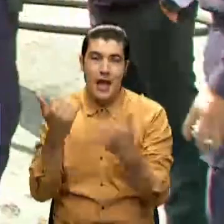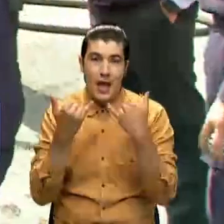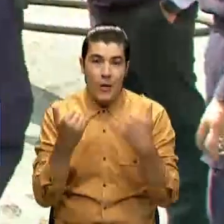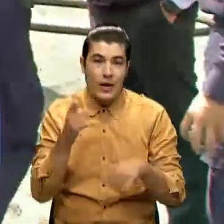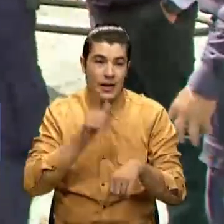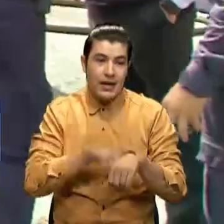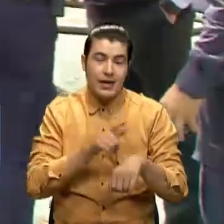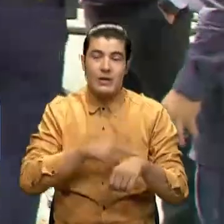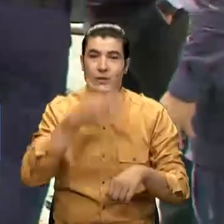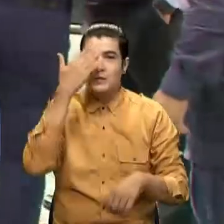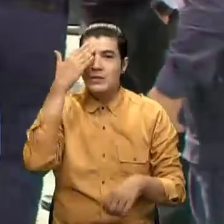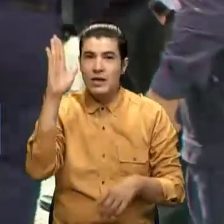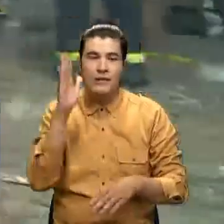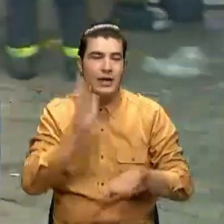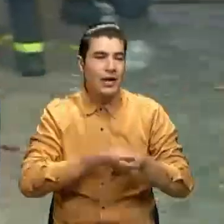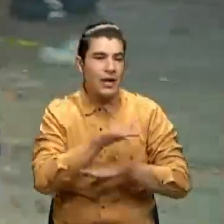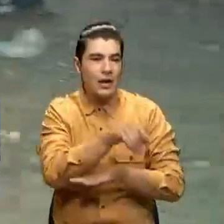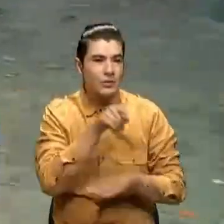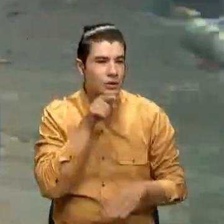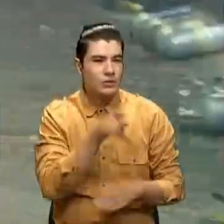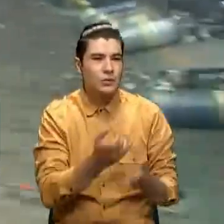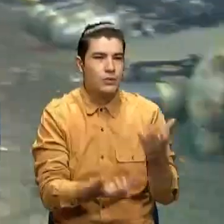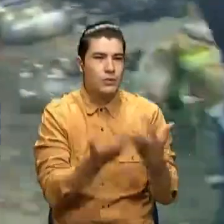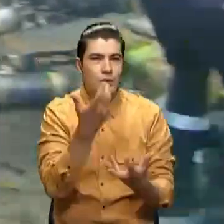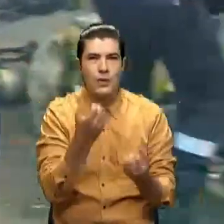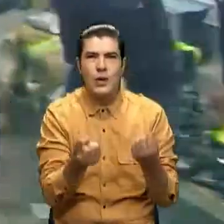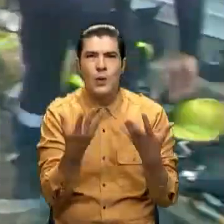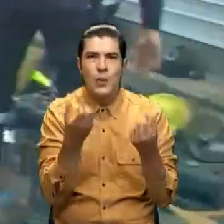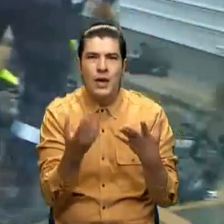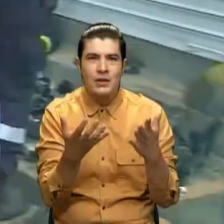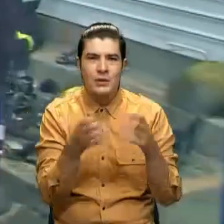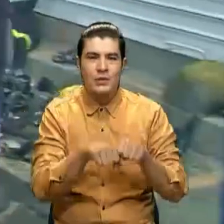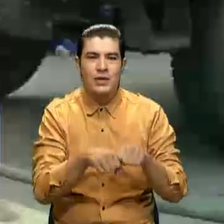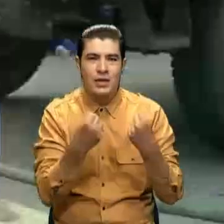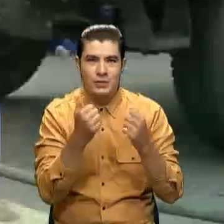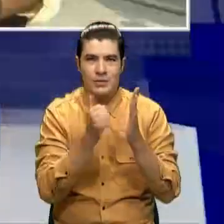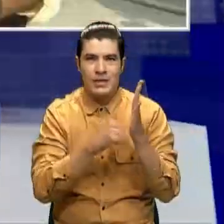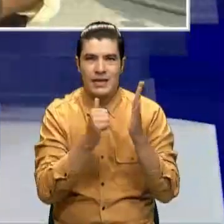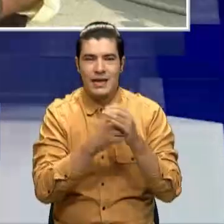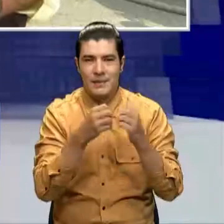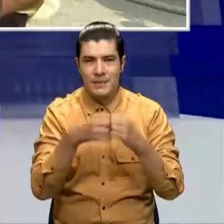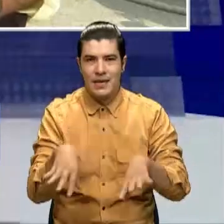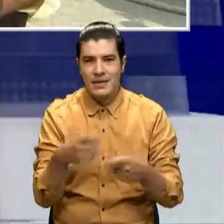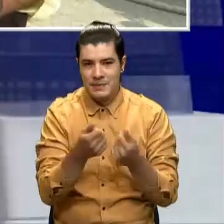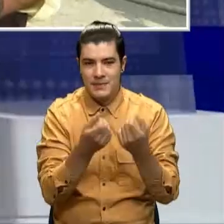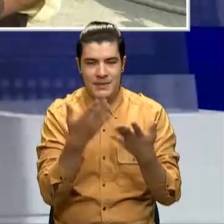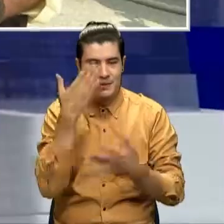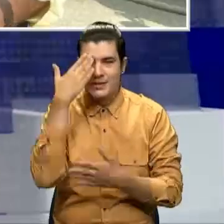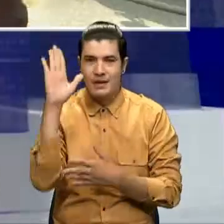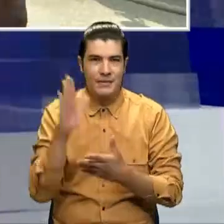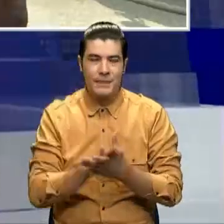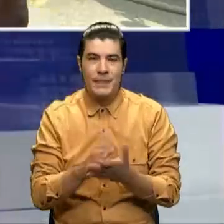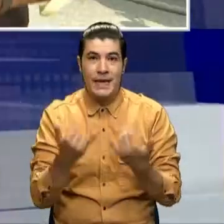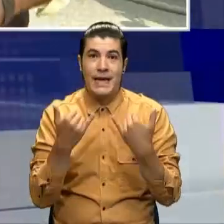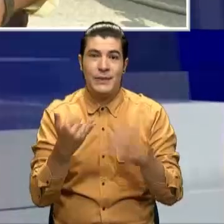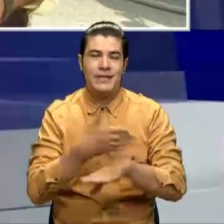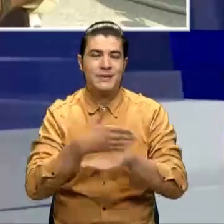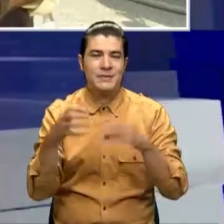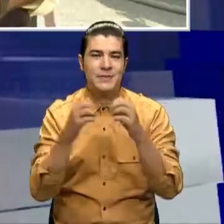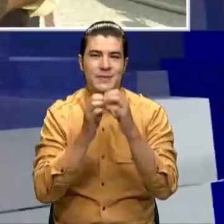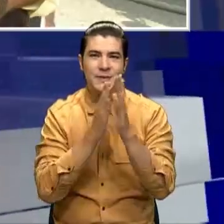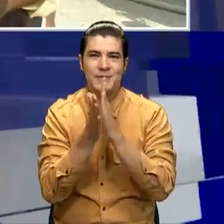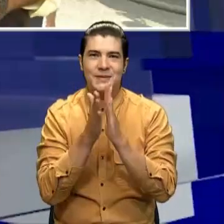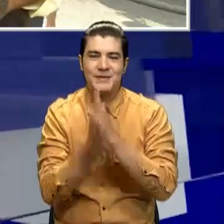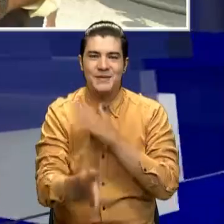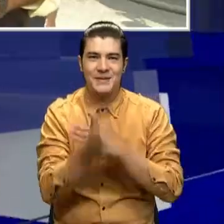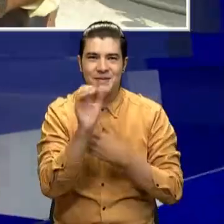posible establecer la causa del incendio ni cuantificar los daños materiales en la información que tenemos a esta hora regreso con